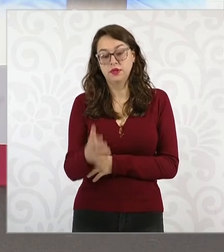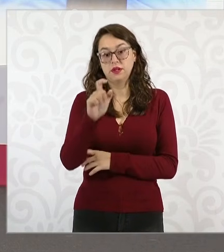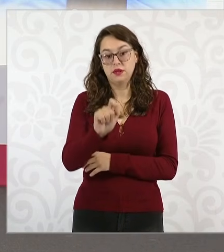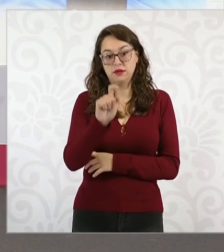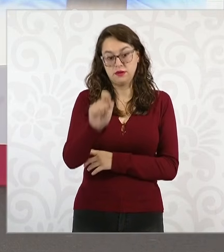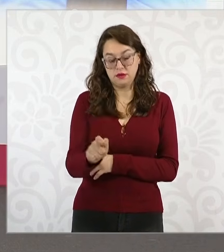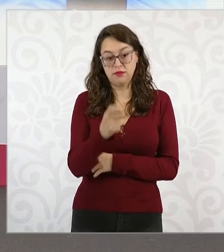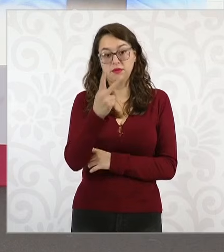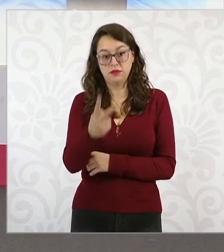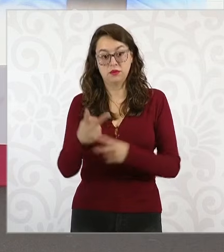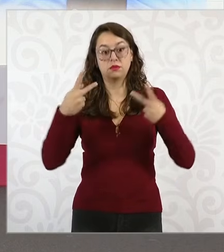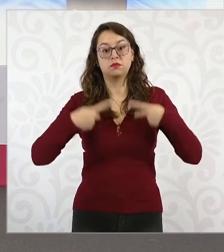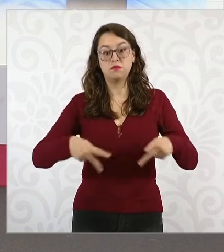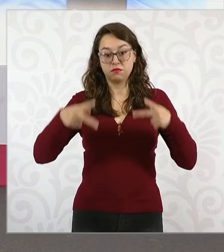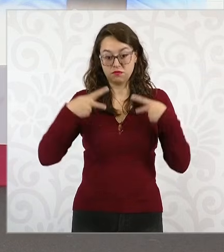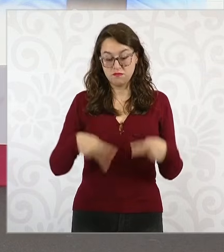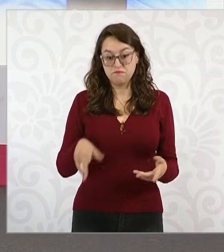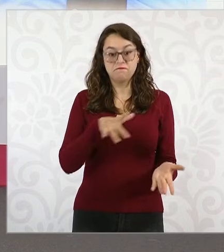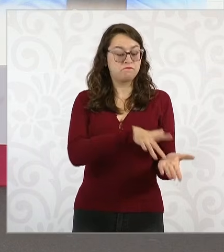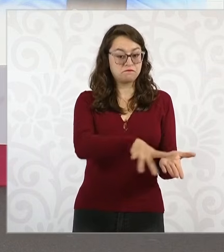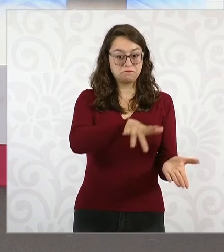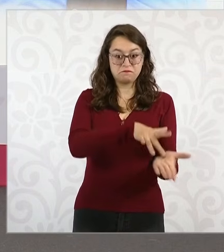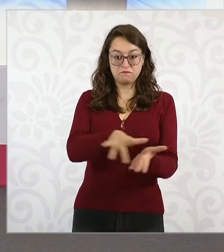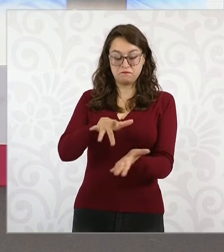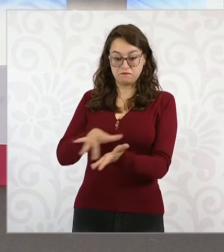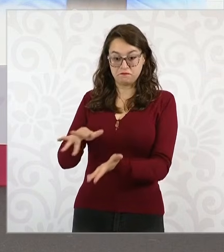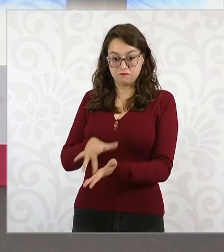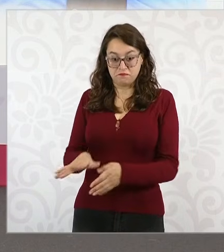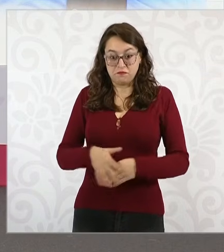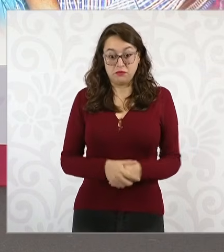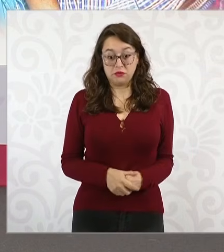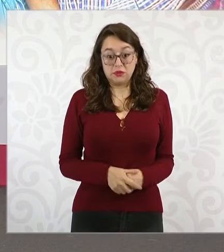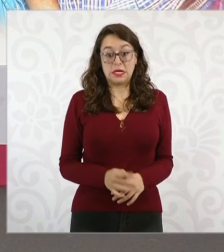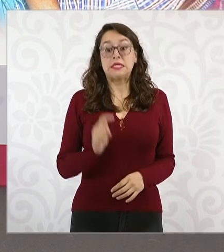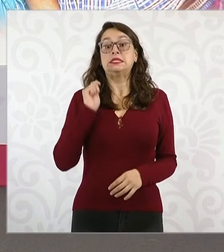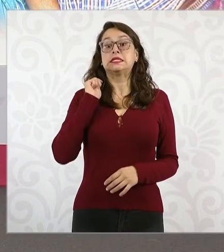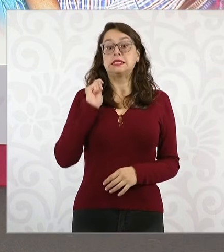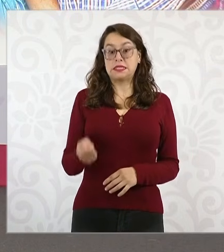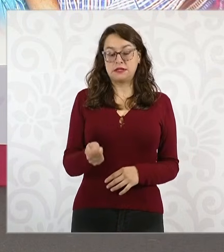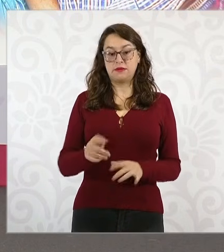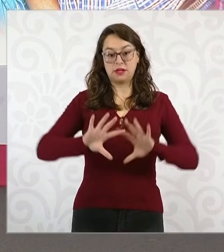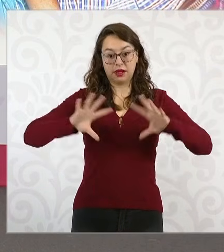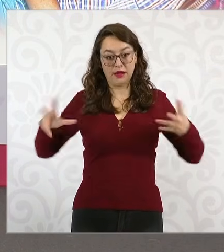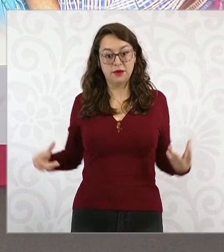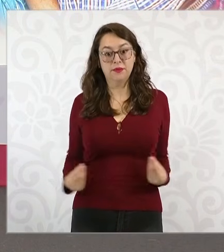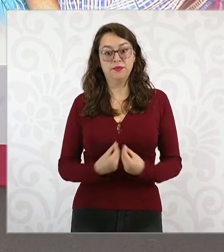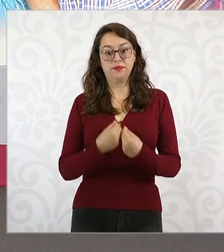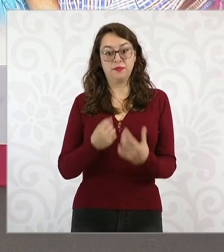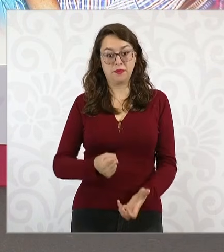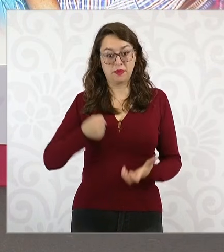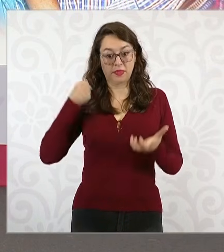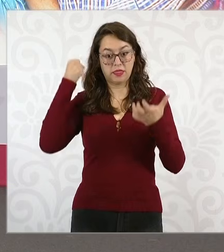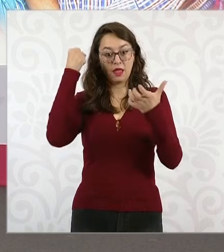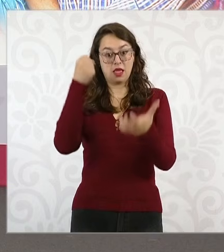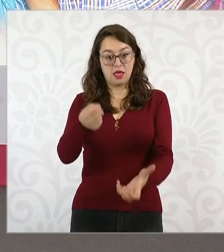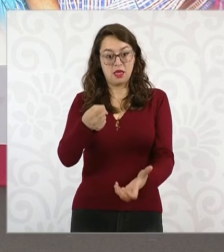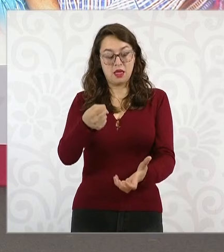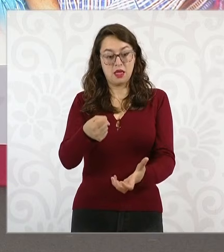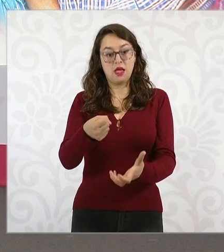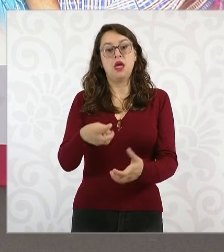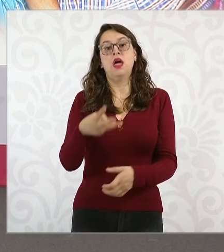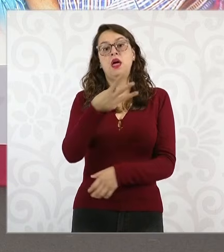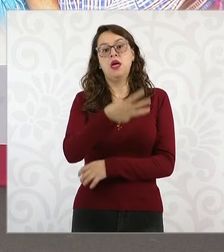16,522 personas que reciben este apoyo. Esto significa una inversión en estos dos